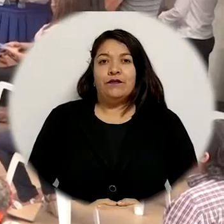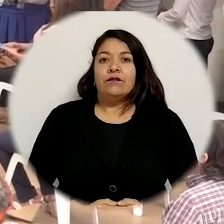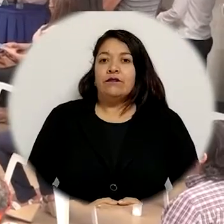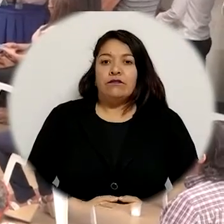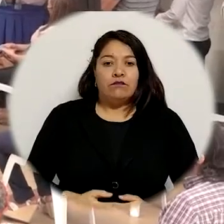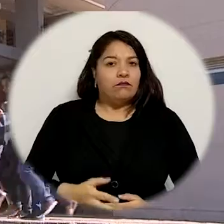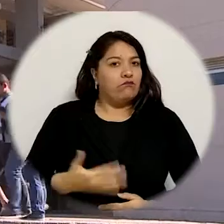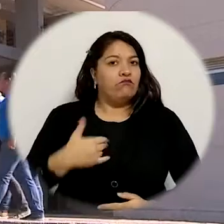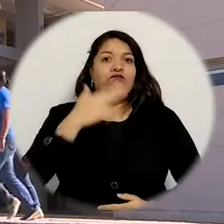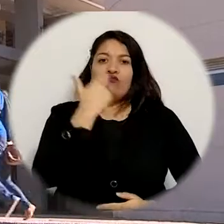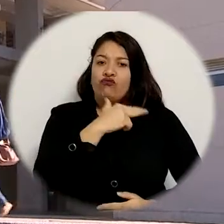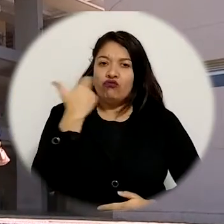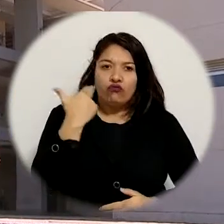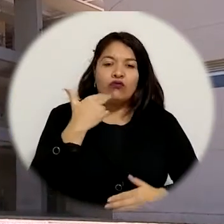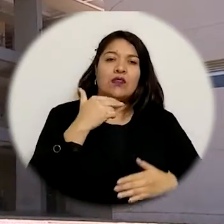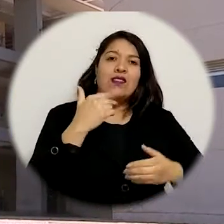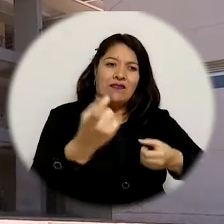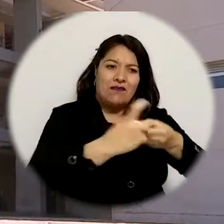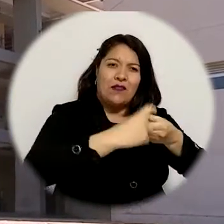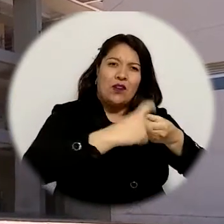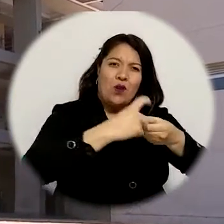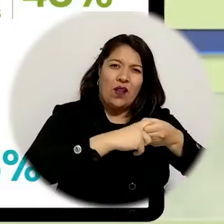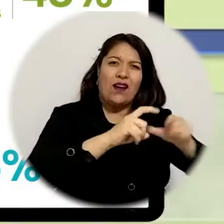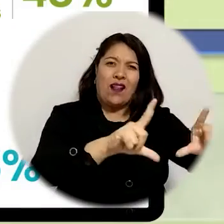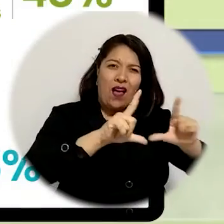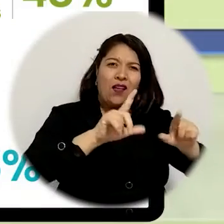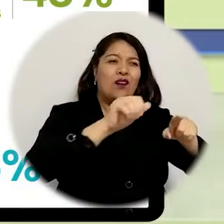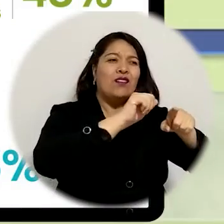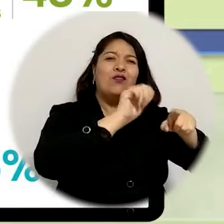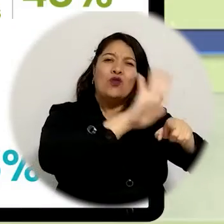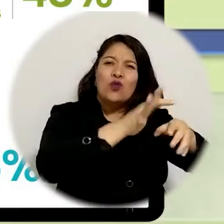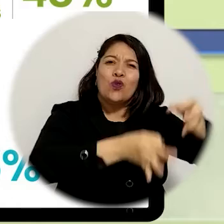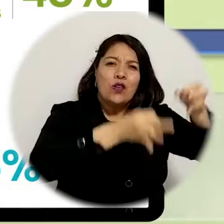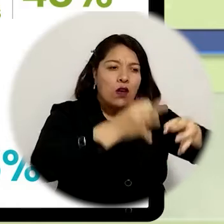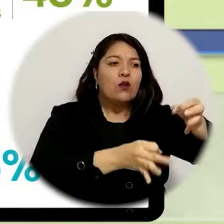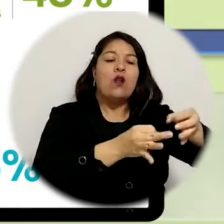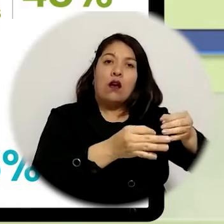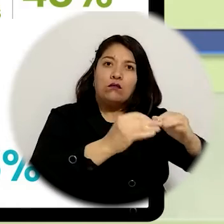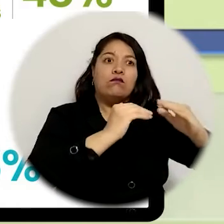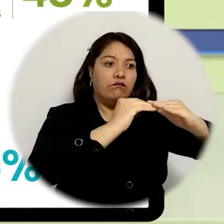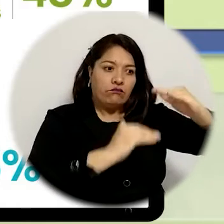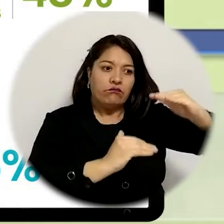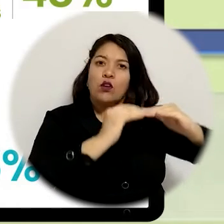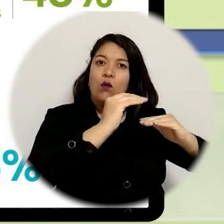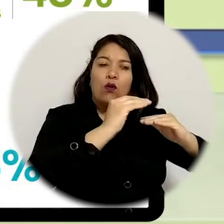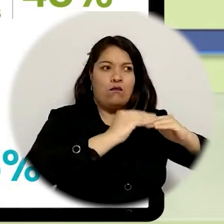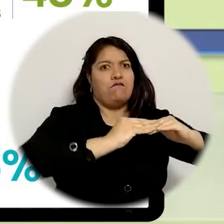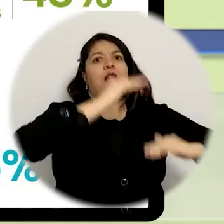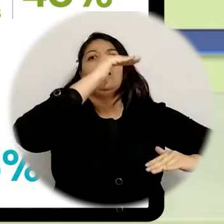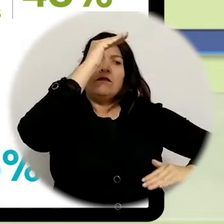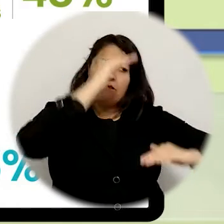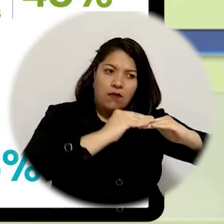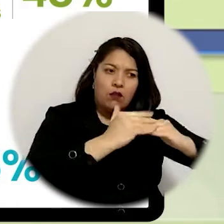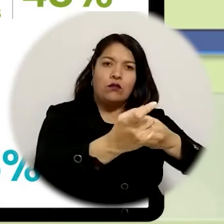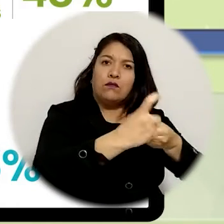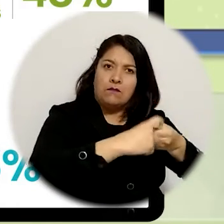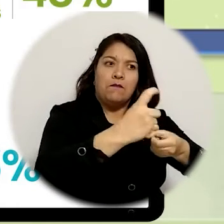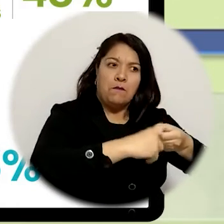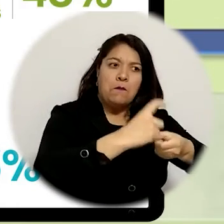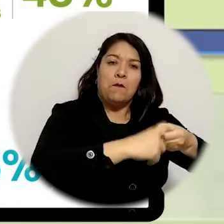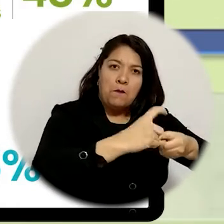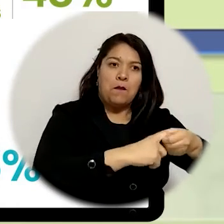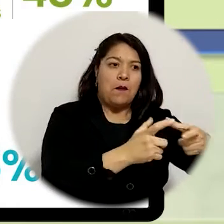Nosotros nos comprometimos a bajar la matrícula para los estudiantes de grado, práctica, judicatura y fue de las primeras cosas que hicimos. Eso ha permitido, al reducir la disminución de